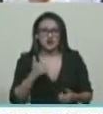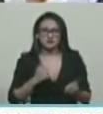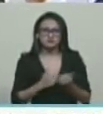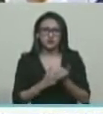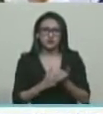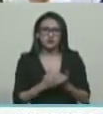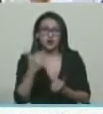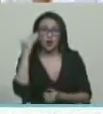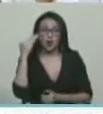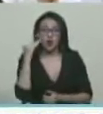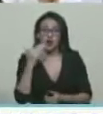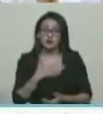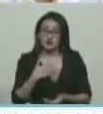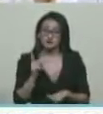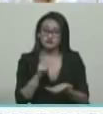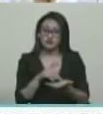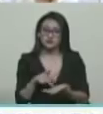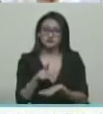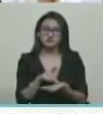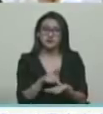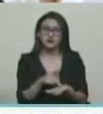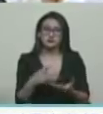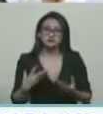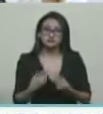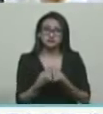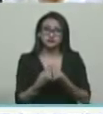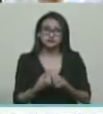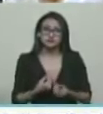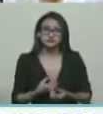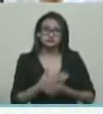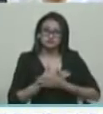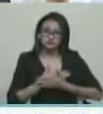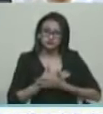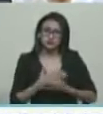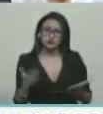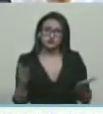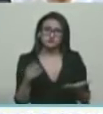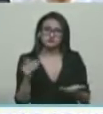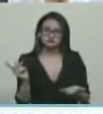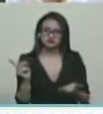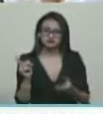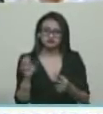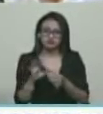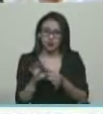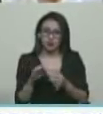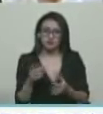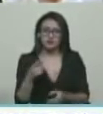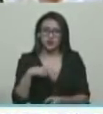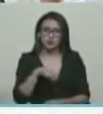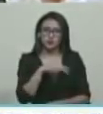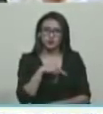está dispuesta a participar con nosotros. República Popular Democrática de Corea está dispuesta a participar con nosotros,